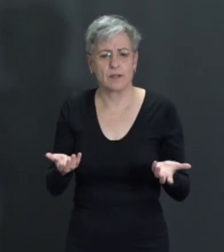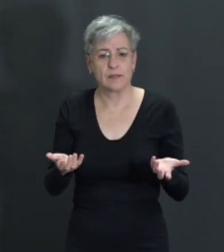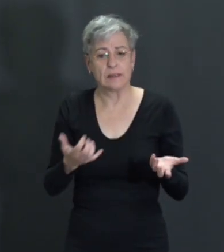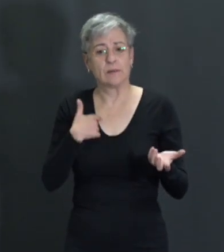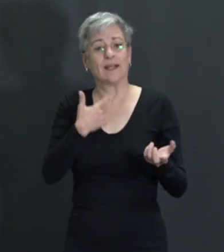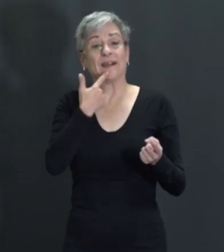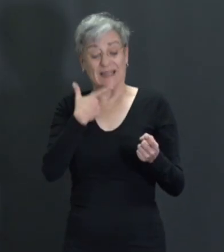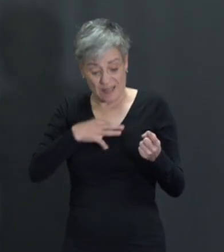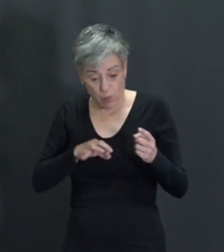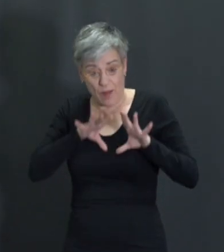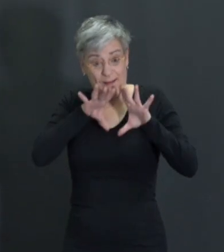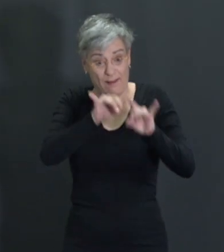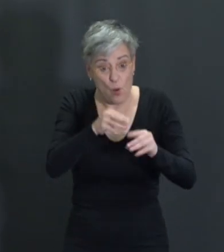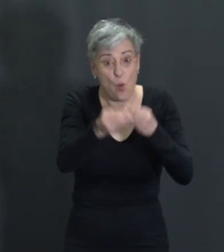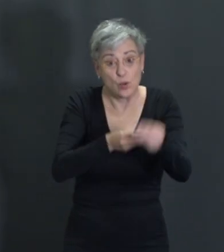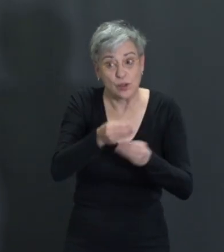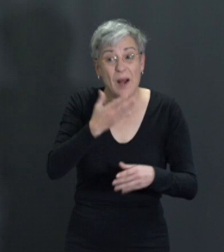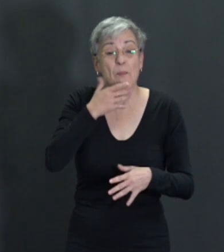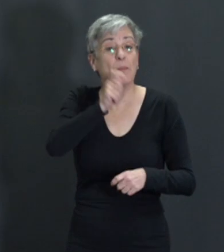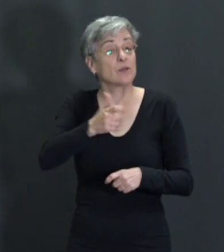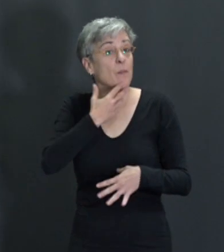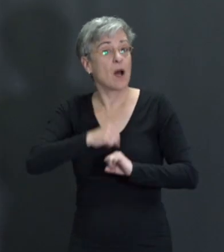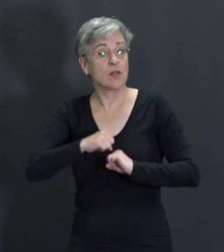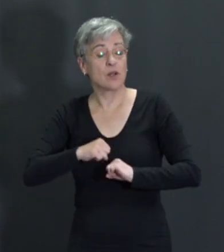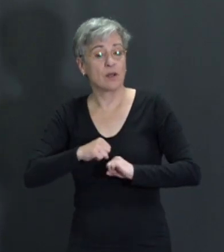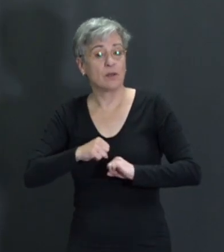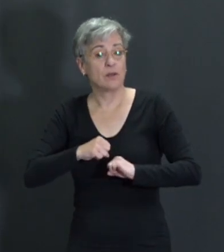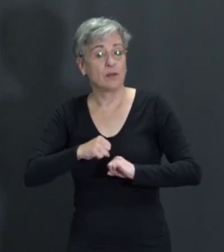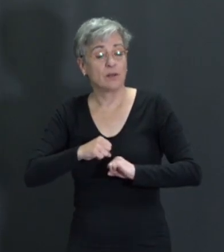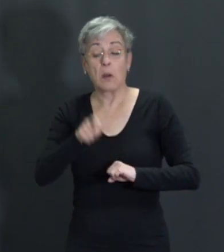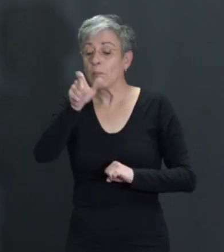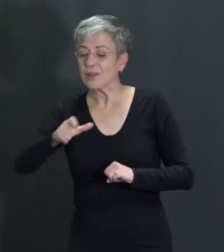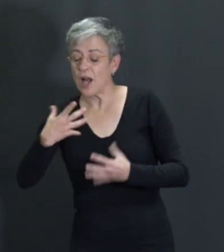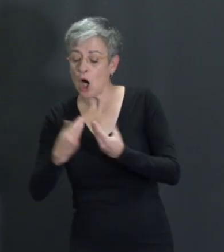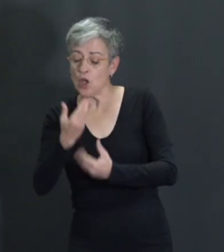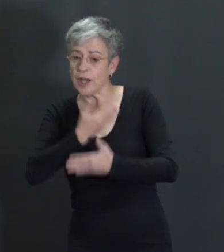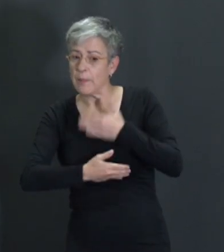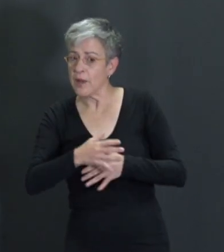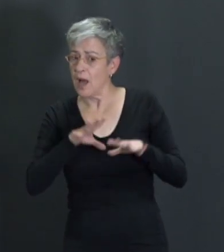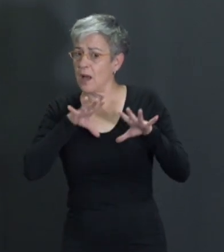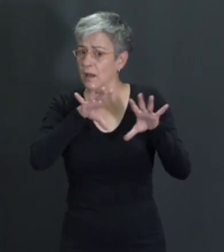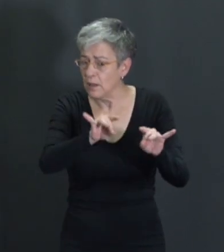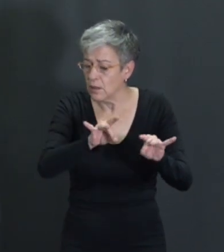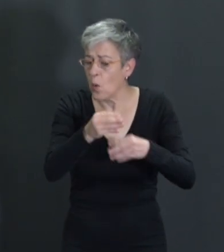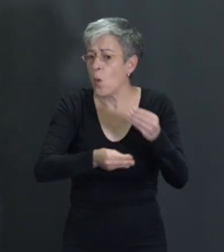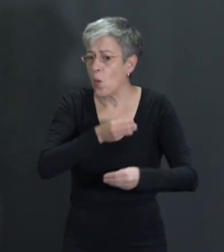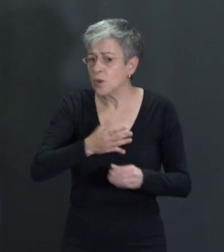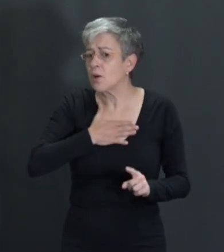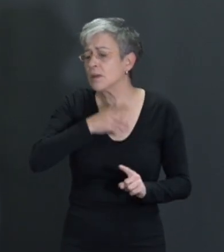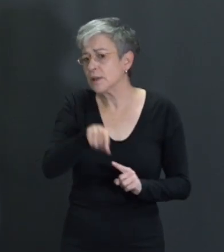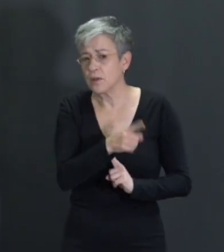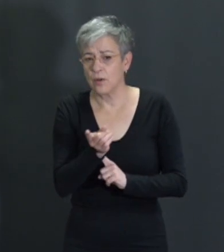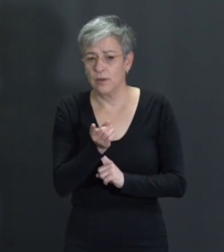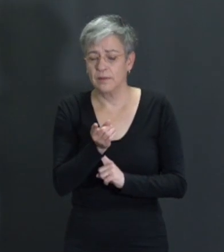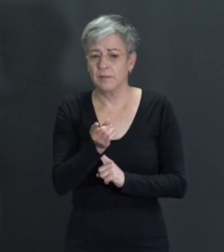¿Es practicable para las personas mayores? ¿Es usable? ¿Es practicable para las personas con discapacidad?